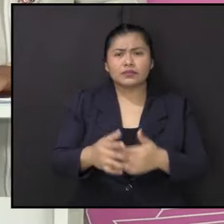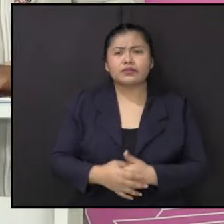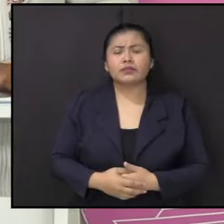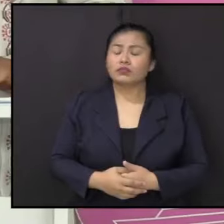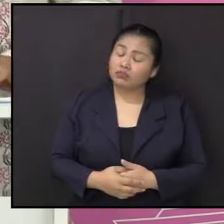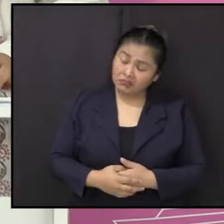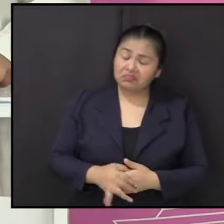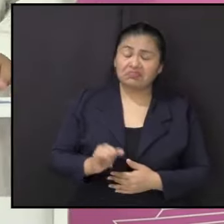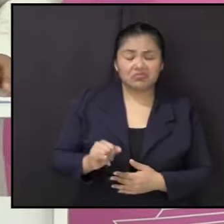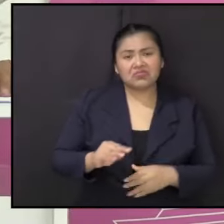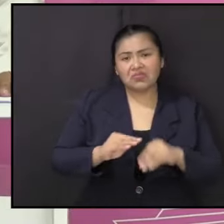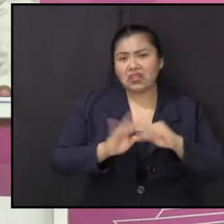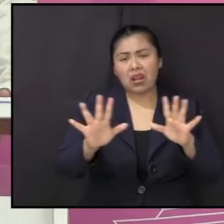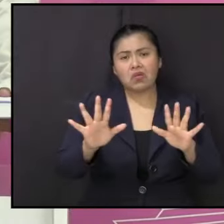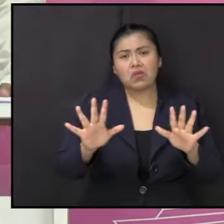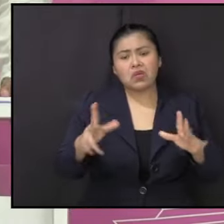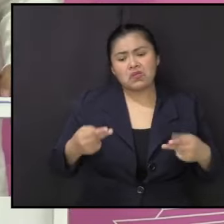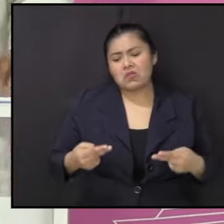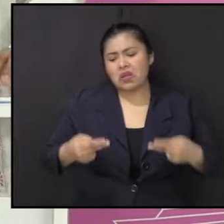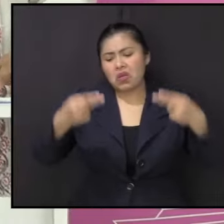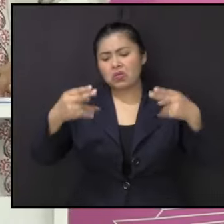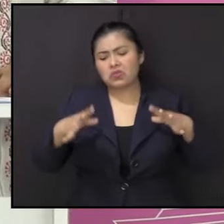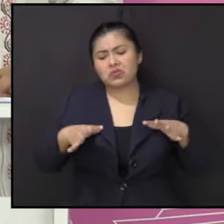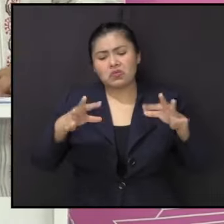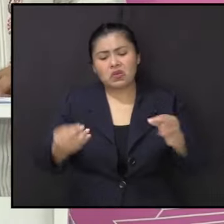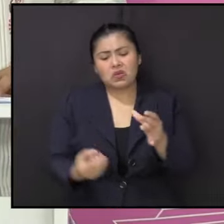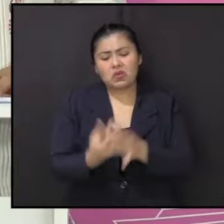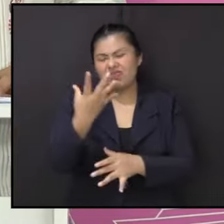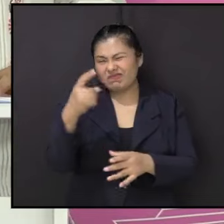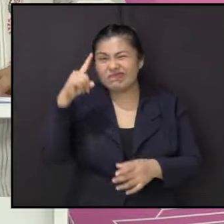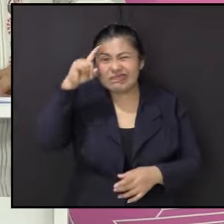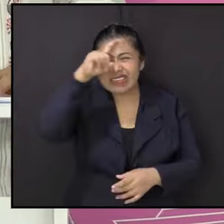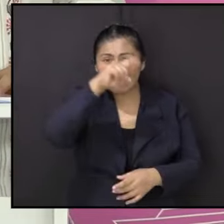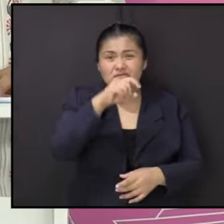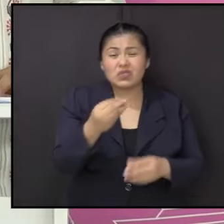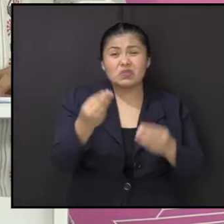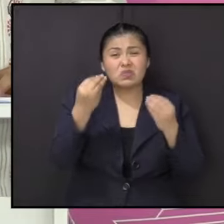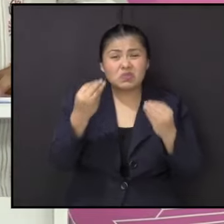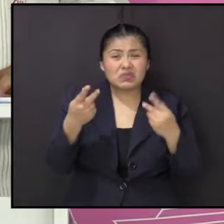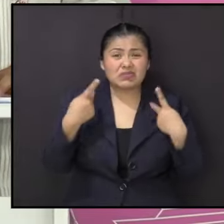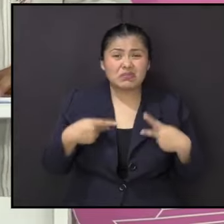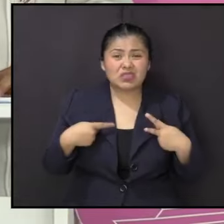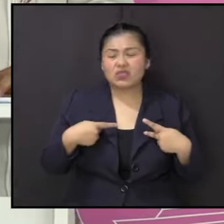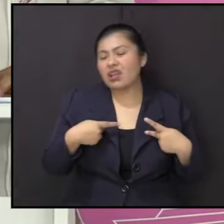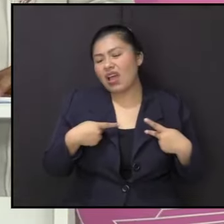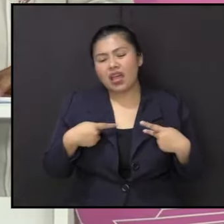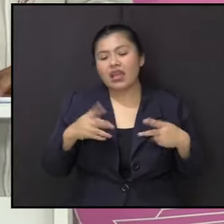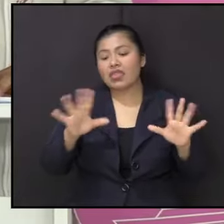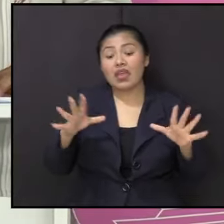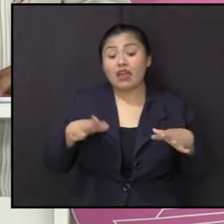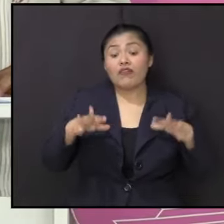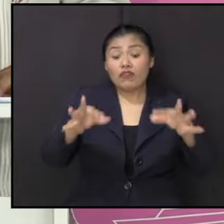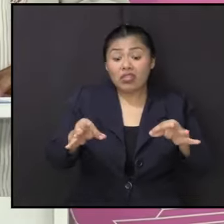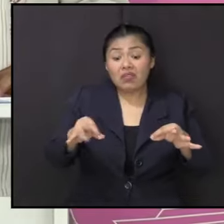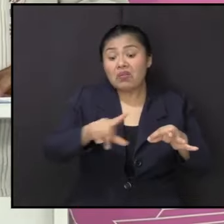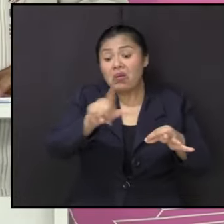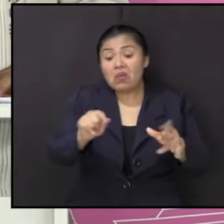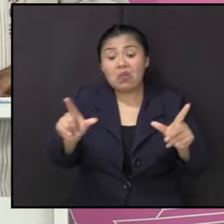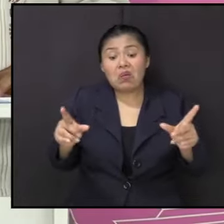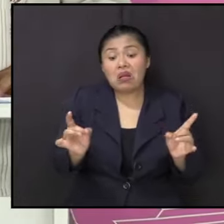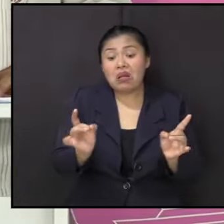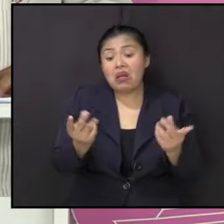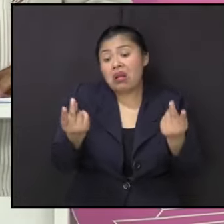difícil y muchas veces se quedan las personas que son emprendedores en los primeros años de la creación de sus empresas. ¿Cómo se va a